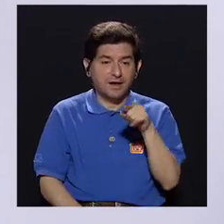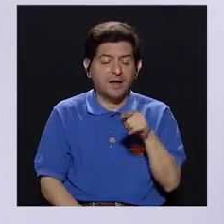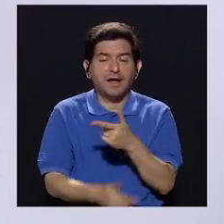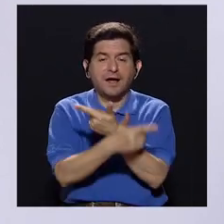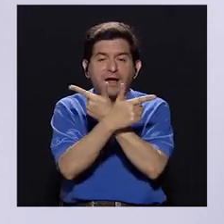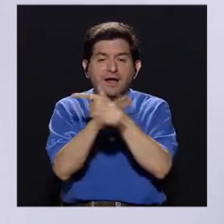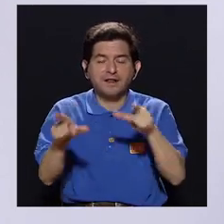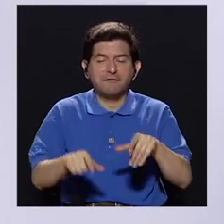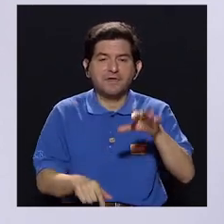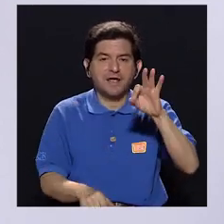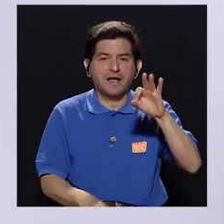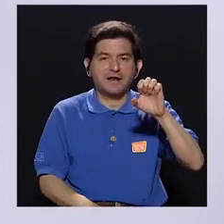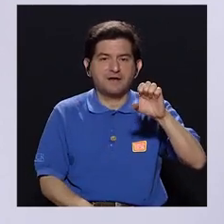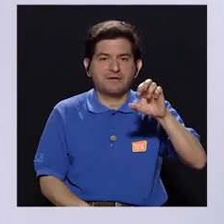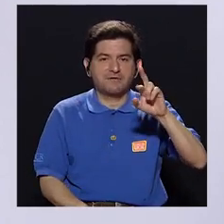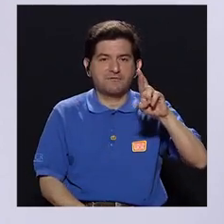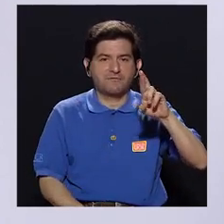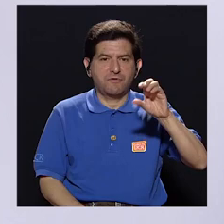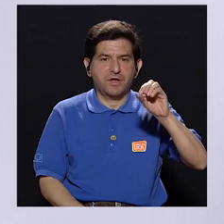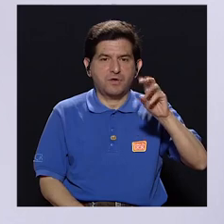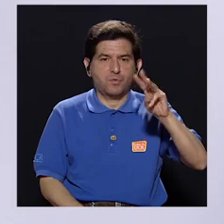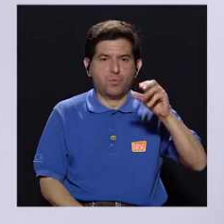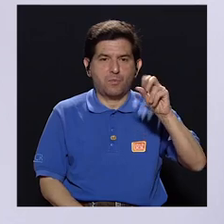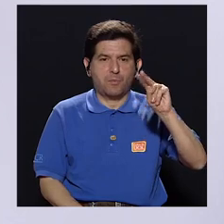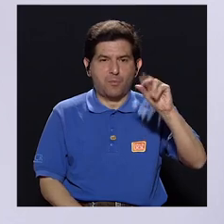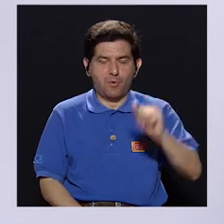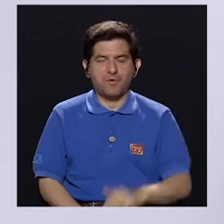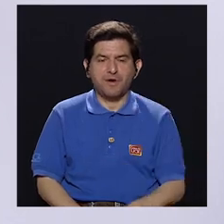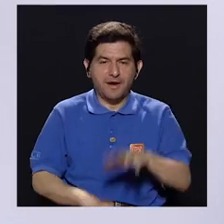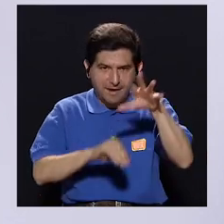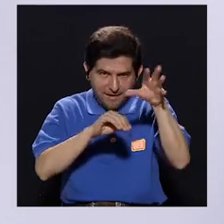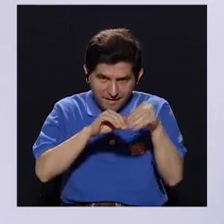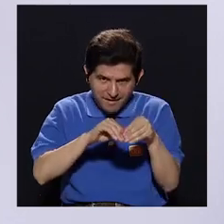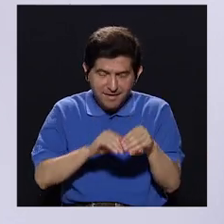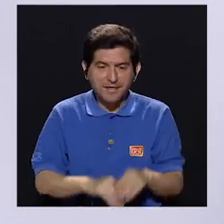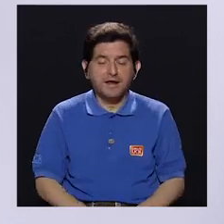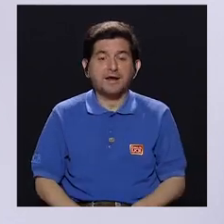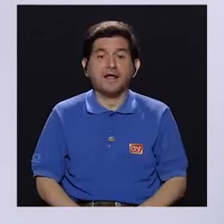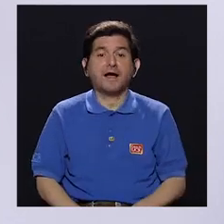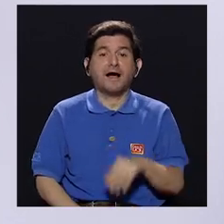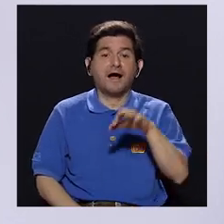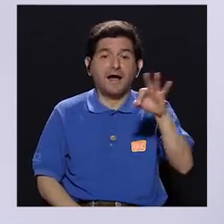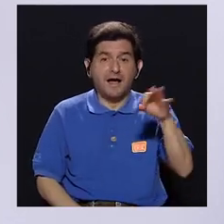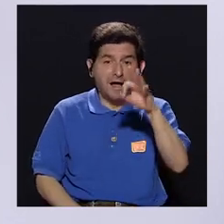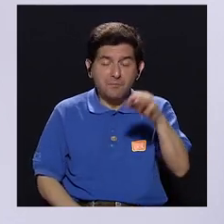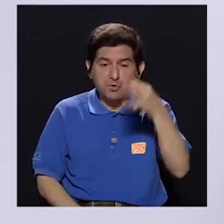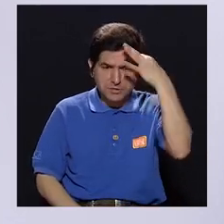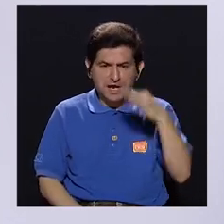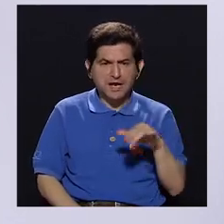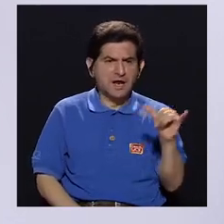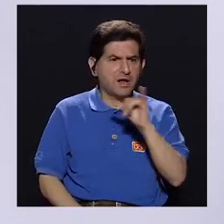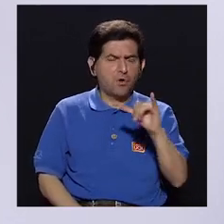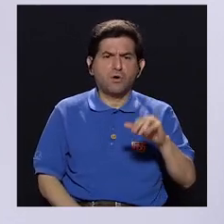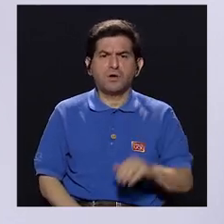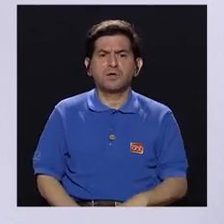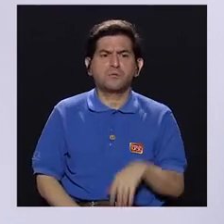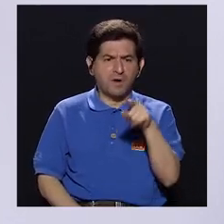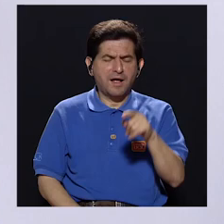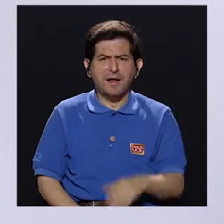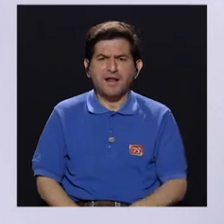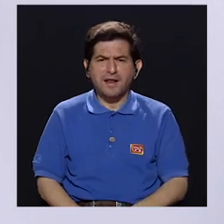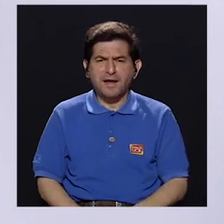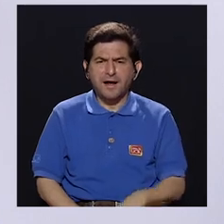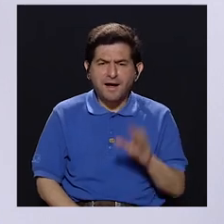flores estas liberan esta feromona de de agregación Y entonces las moscas de la fruta creen que otra de de su misma